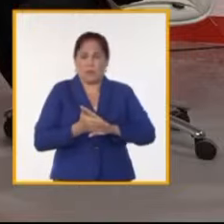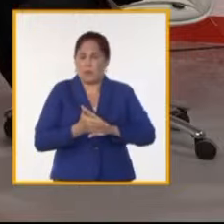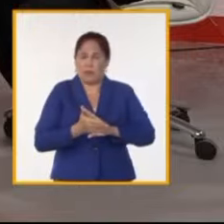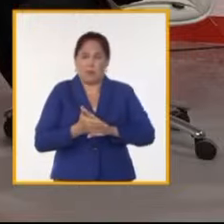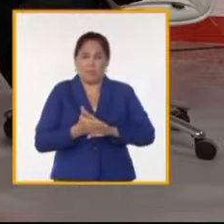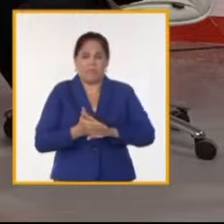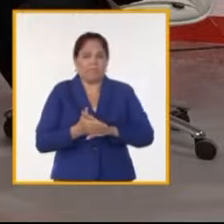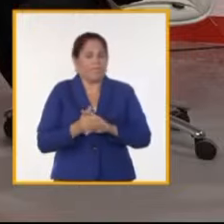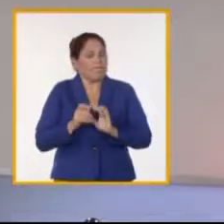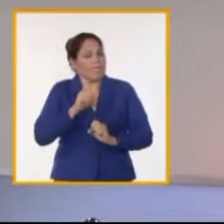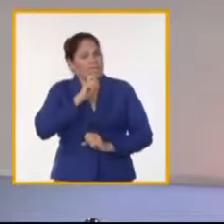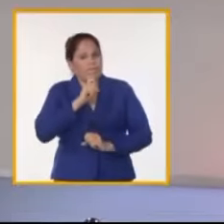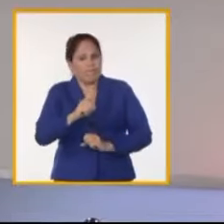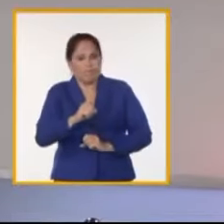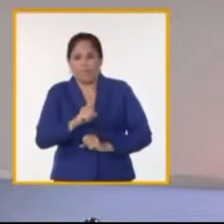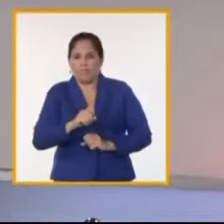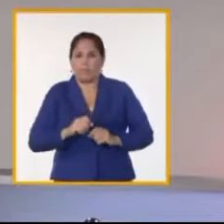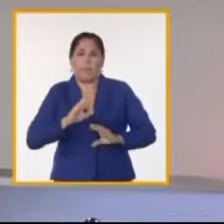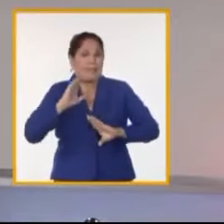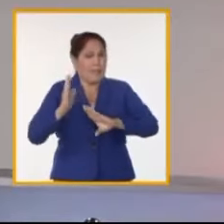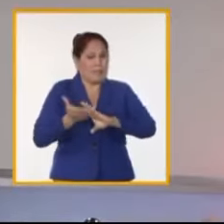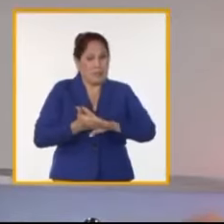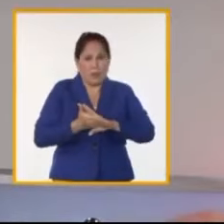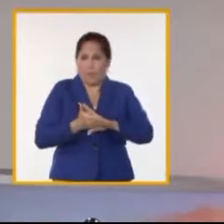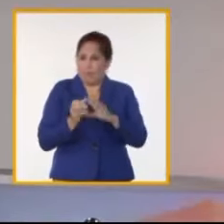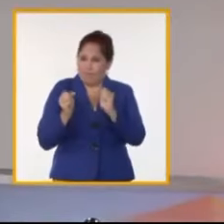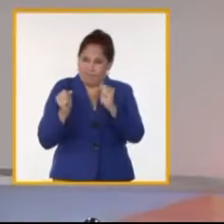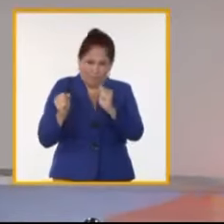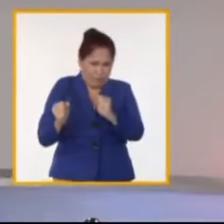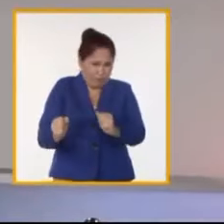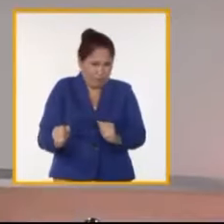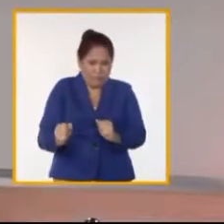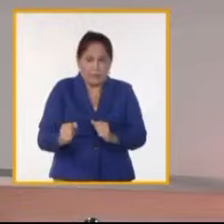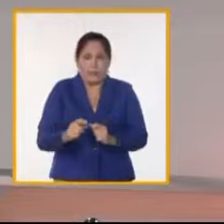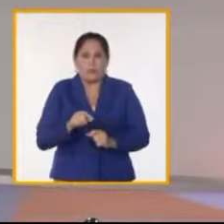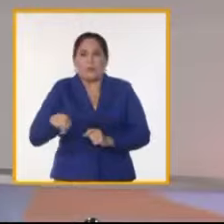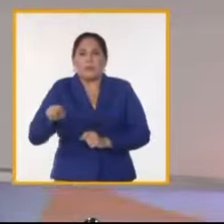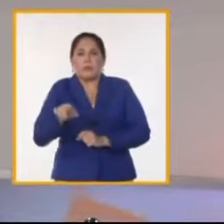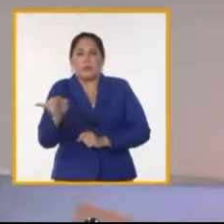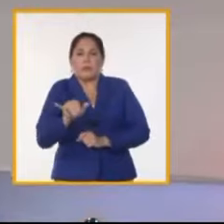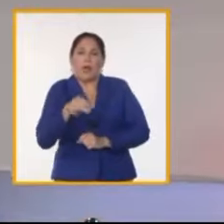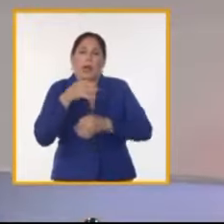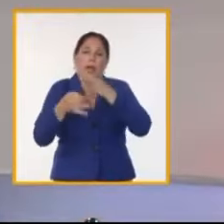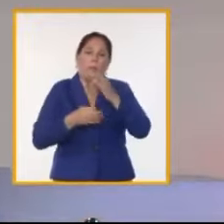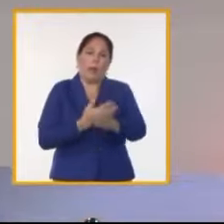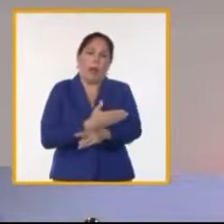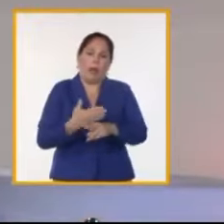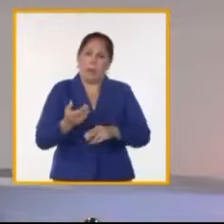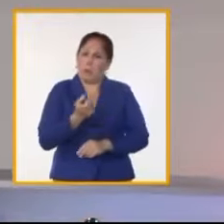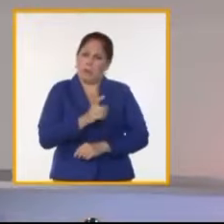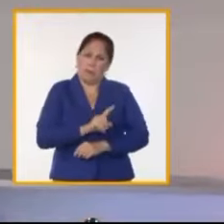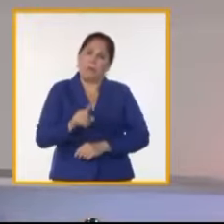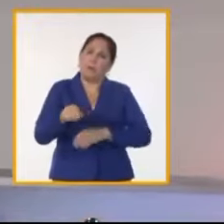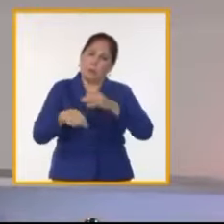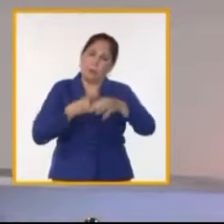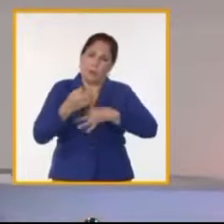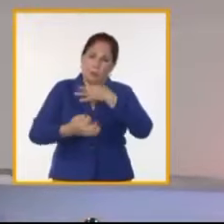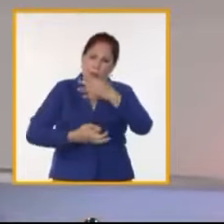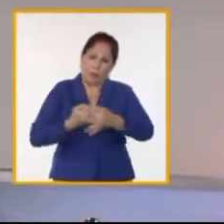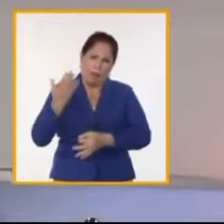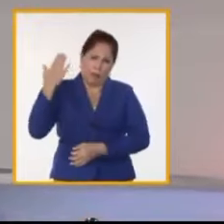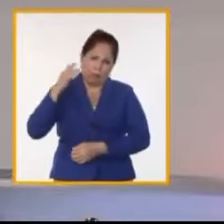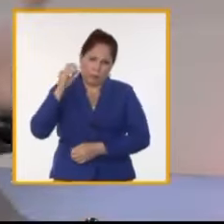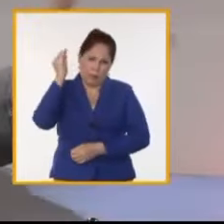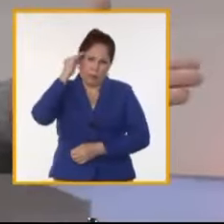realmente muchas presiones sabemos todo lo que lo que esto implica no lo vamos a explicar aquí y entonces